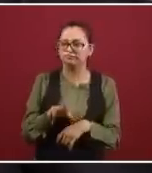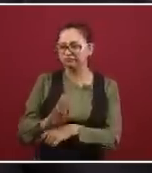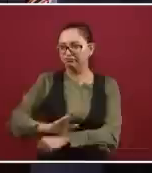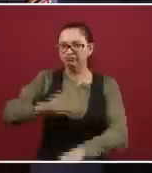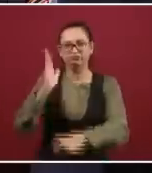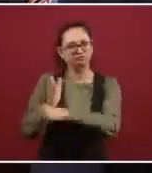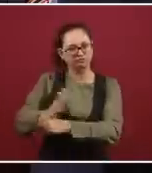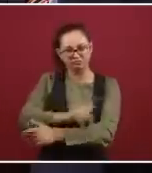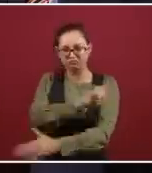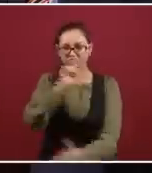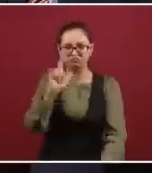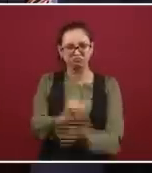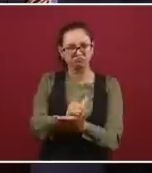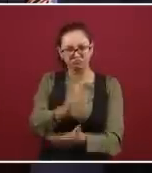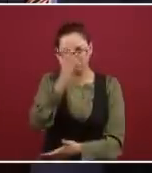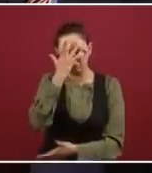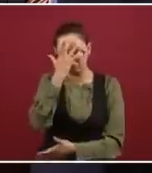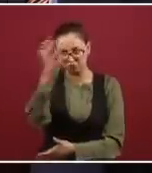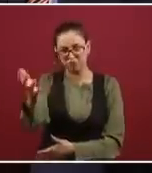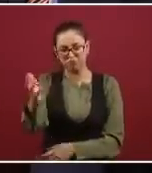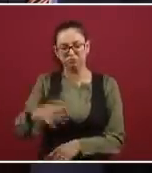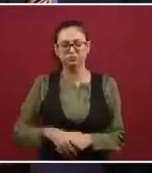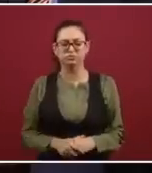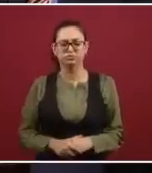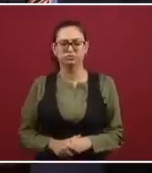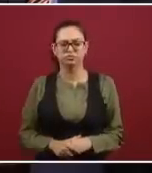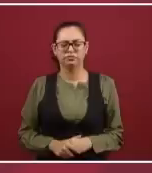ilegal. Pero ¿quién hacía eso?